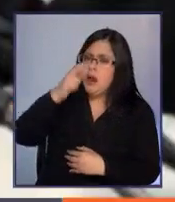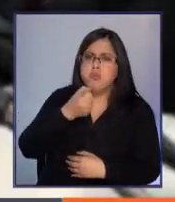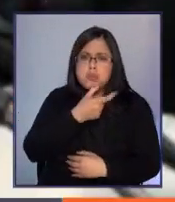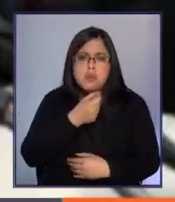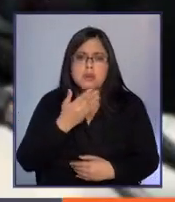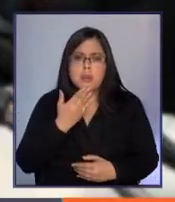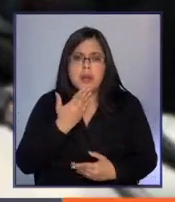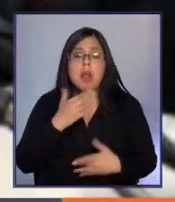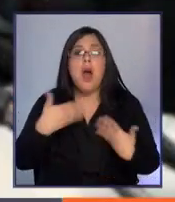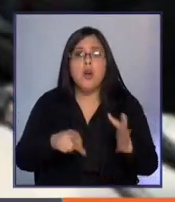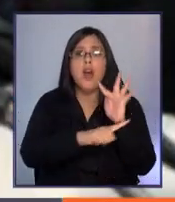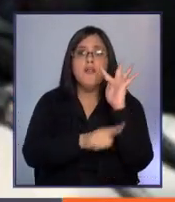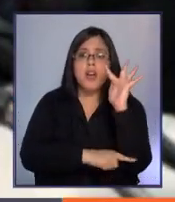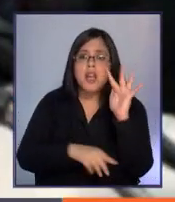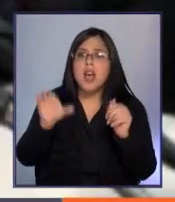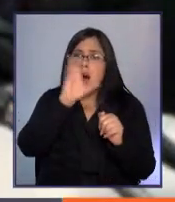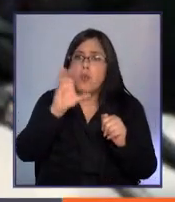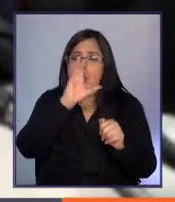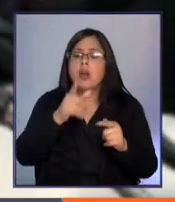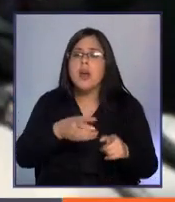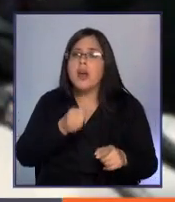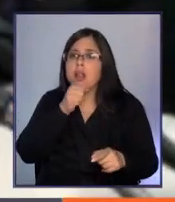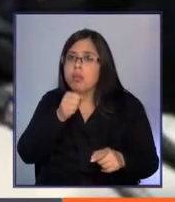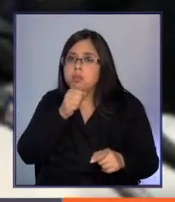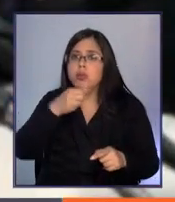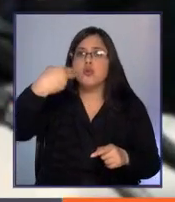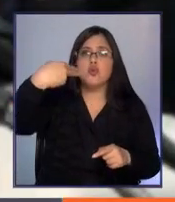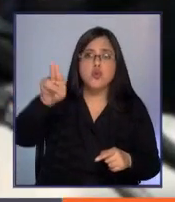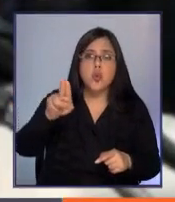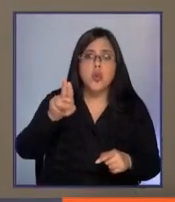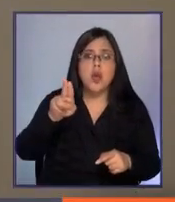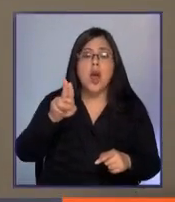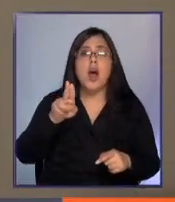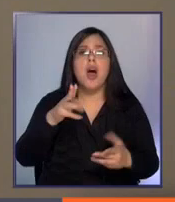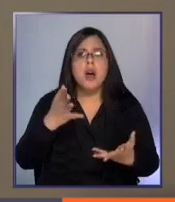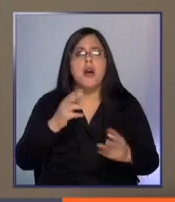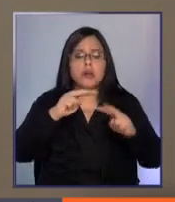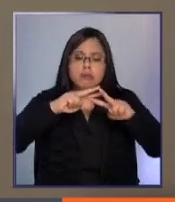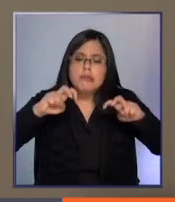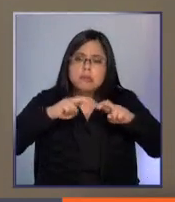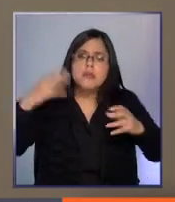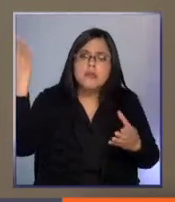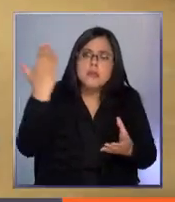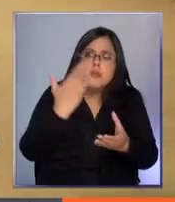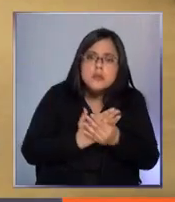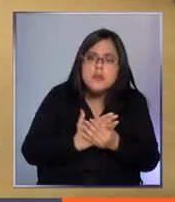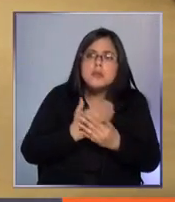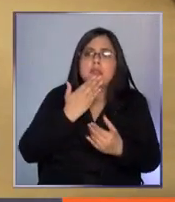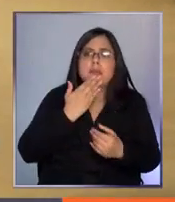fiscalía busca que el testimonio de Piñeiro sea parte de la carpeta investigativa de Ximena Chong sobre si